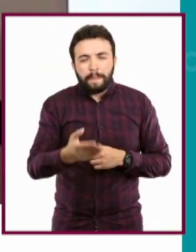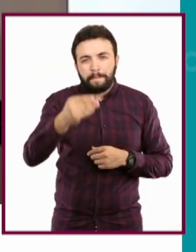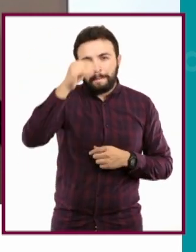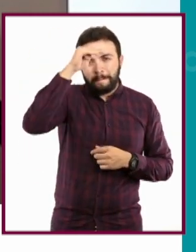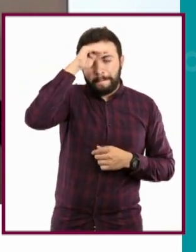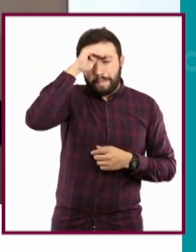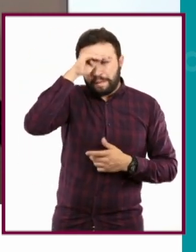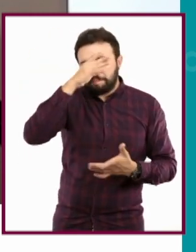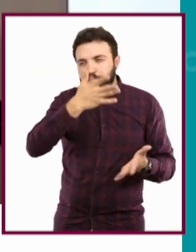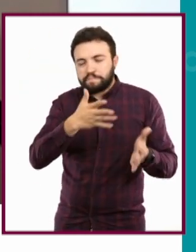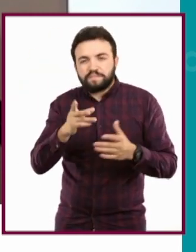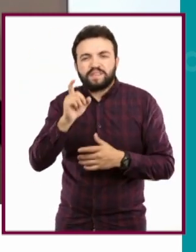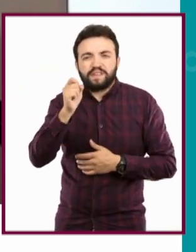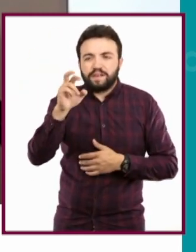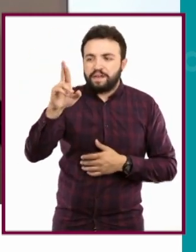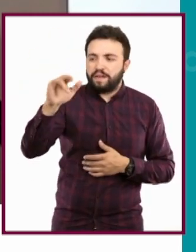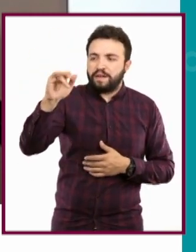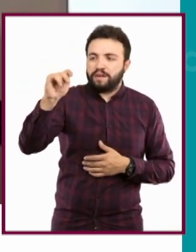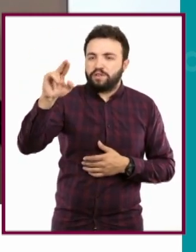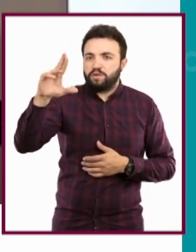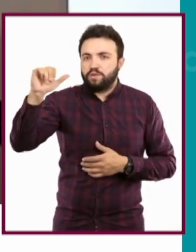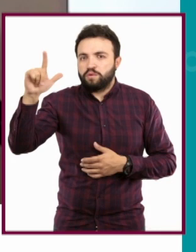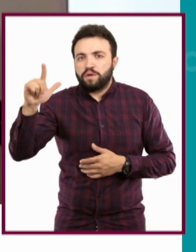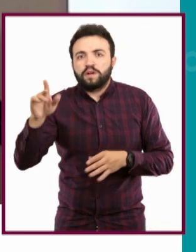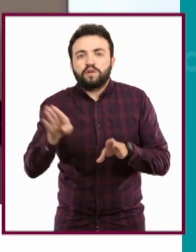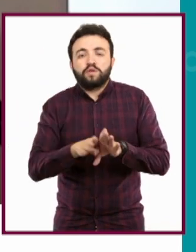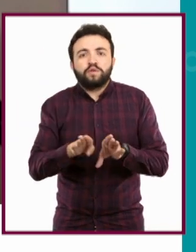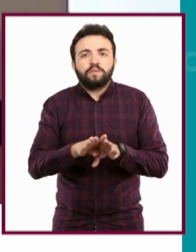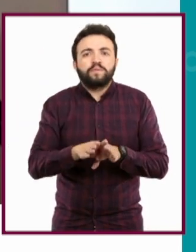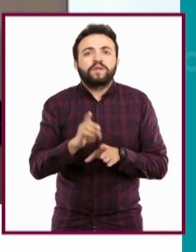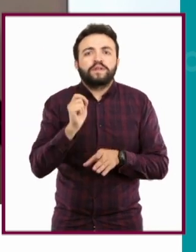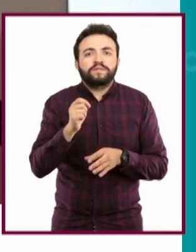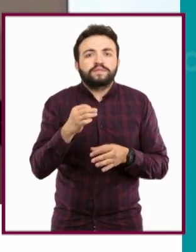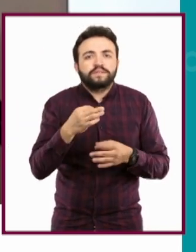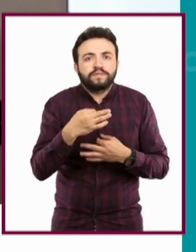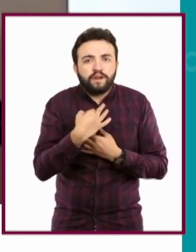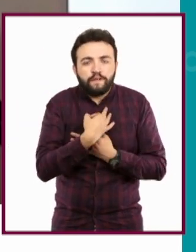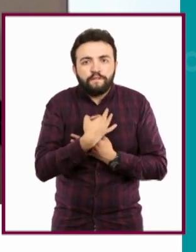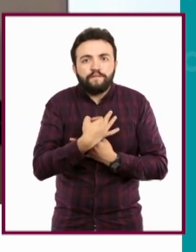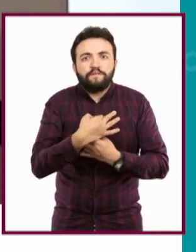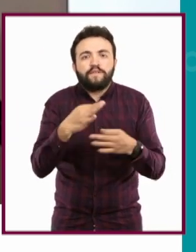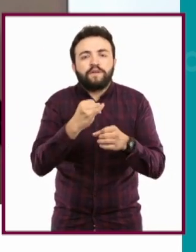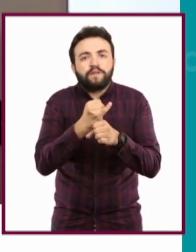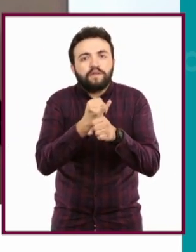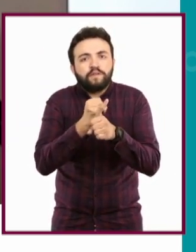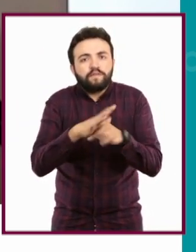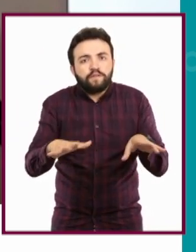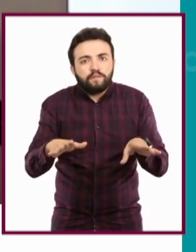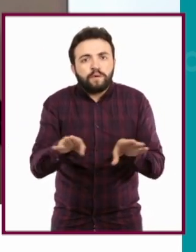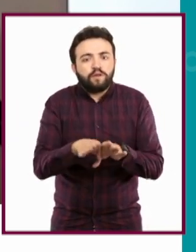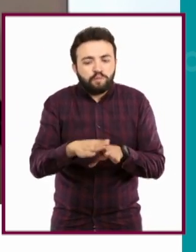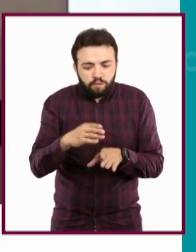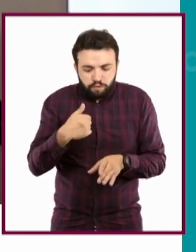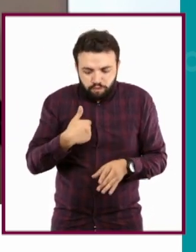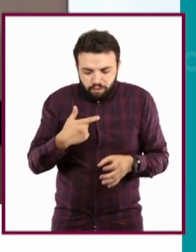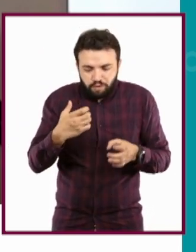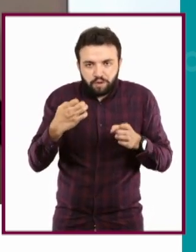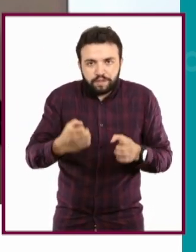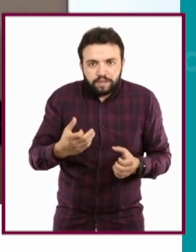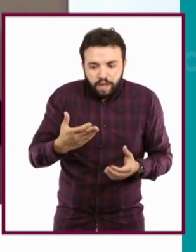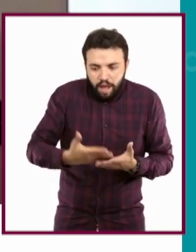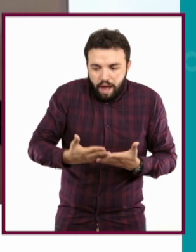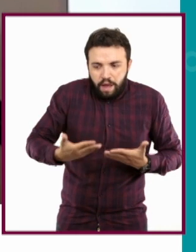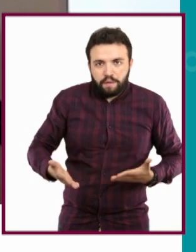Pensemos que un ritual es algo que nos informa la circunstancia en la que nos encontramos. Por